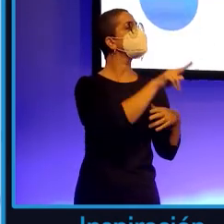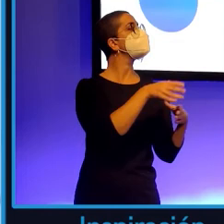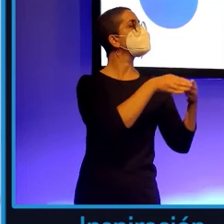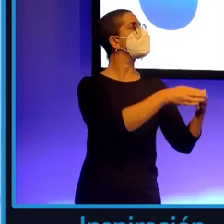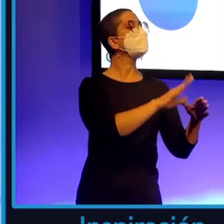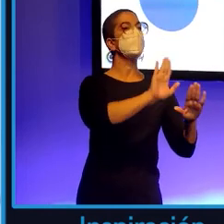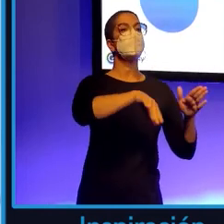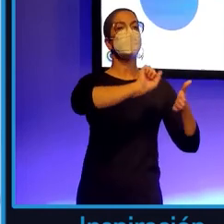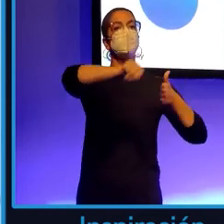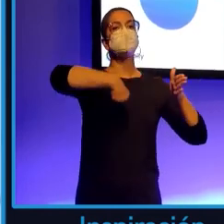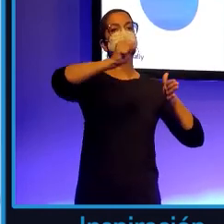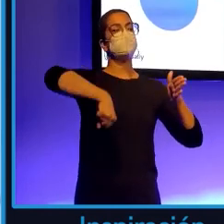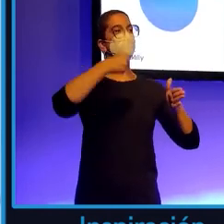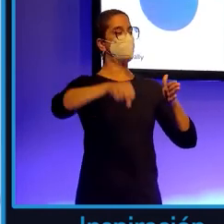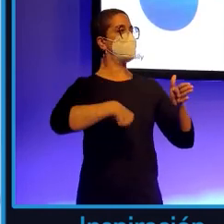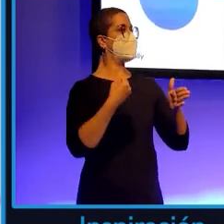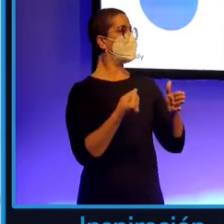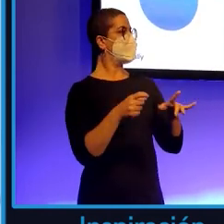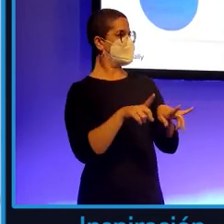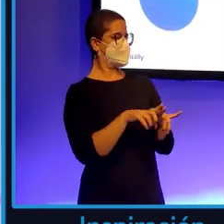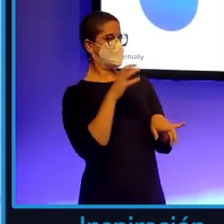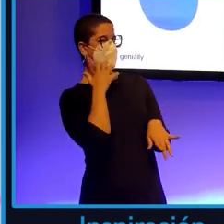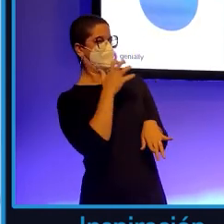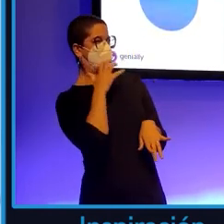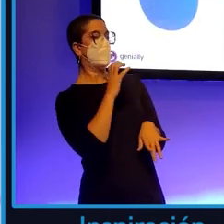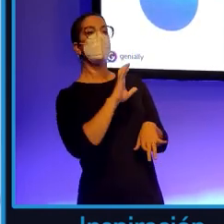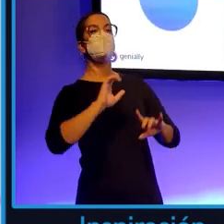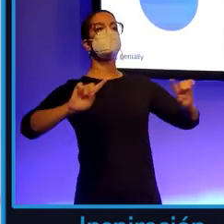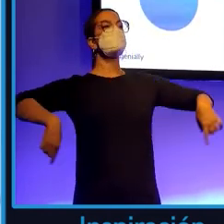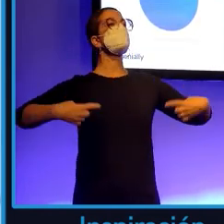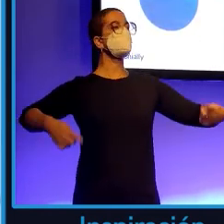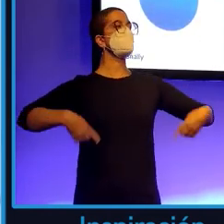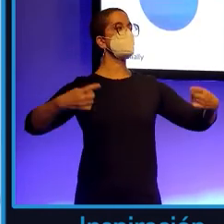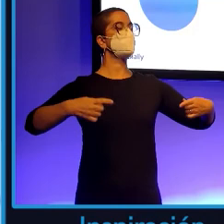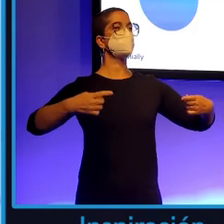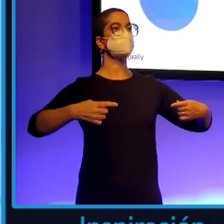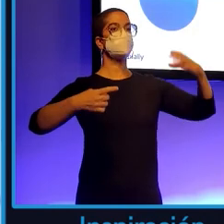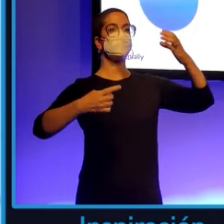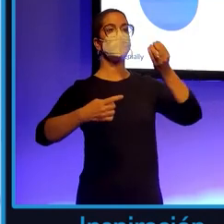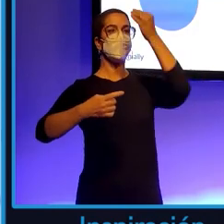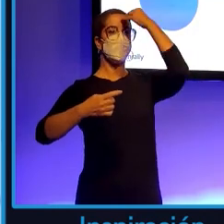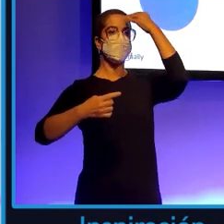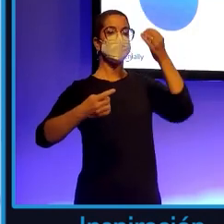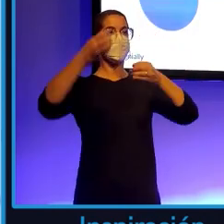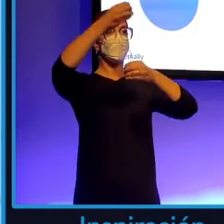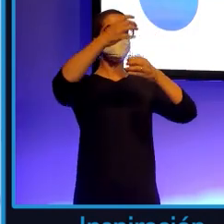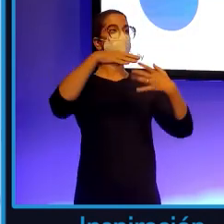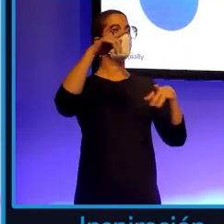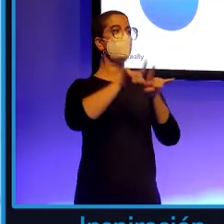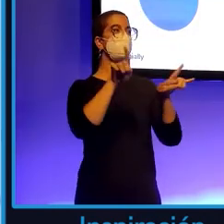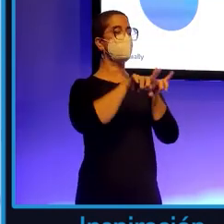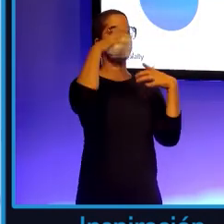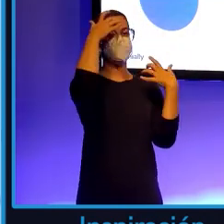no una manivela yo porque es un barco como manivela y unas ruedas en la cabeza de un lego que hace unas ruedas pero que eso es imaginación